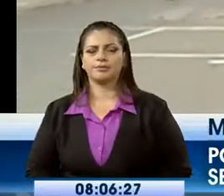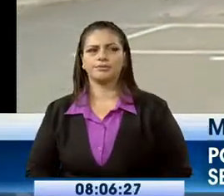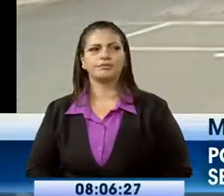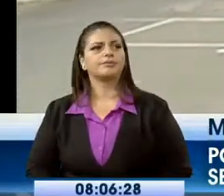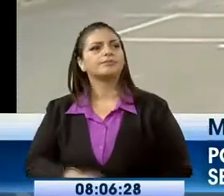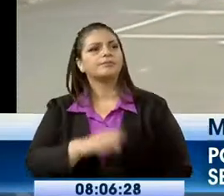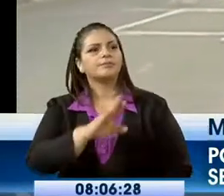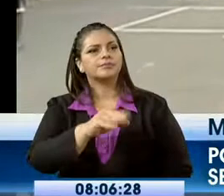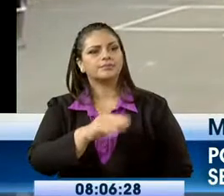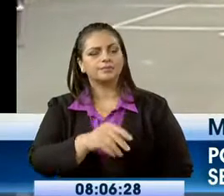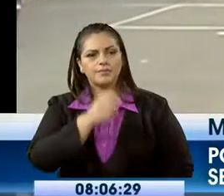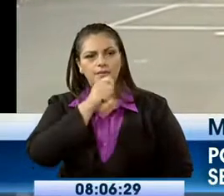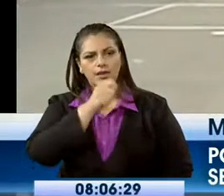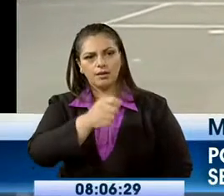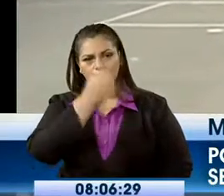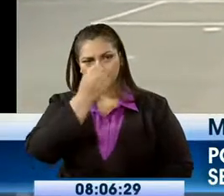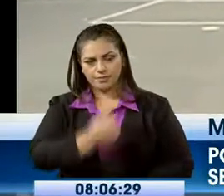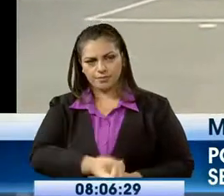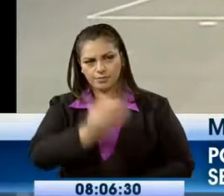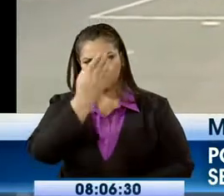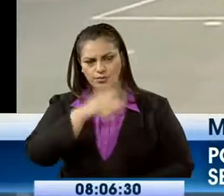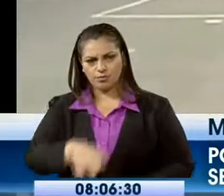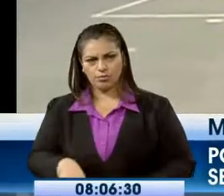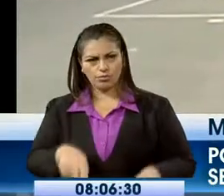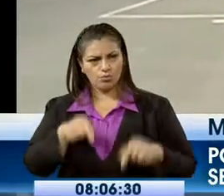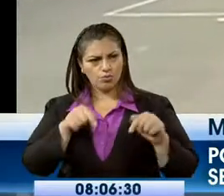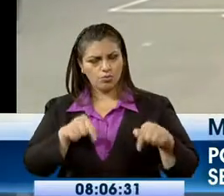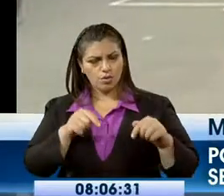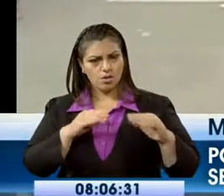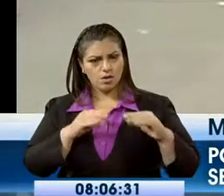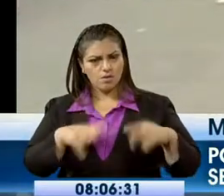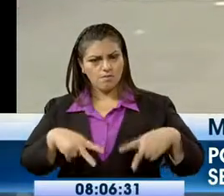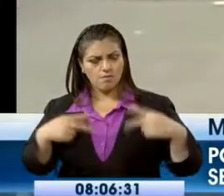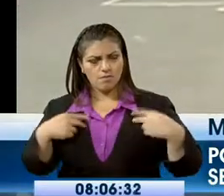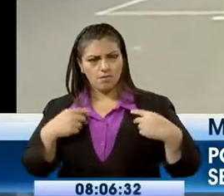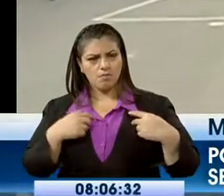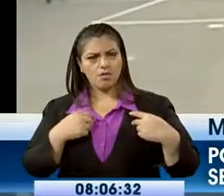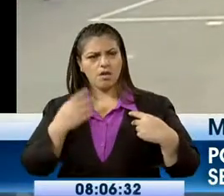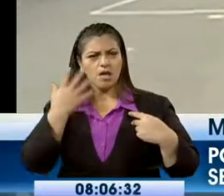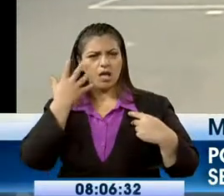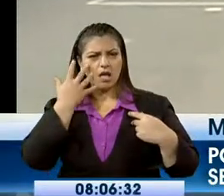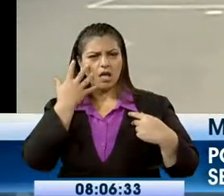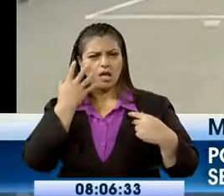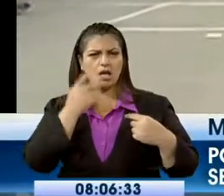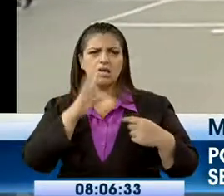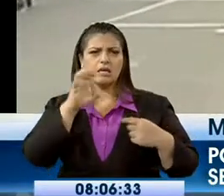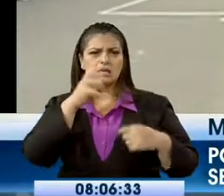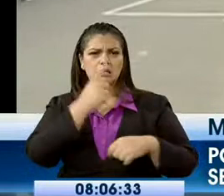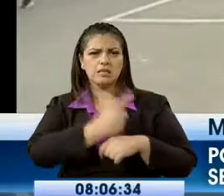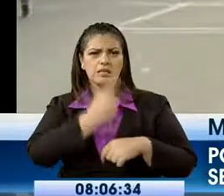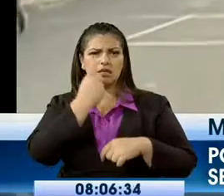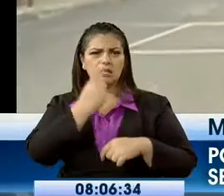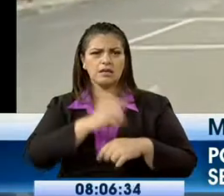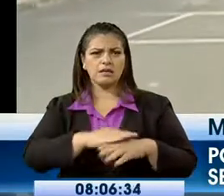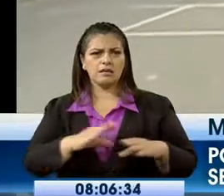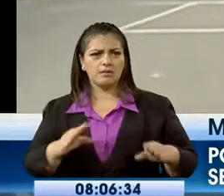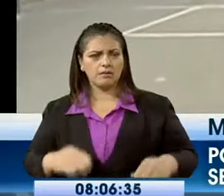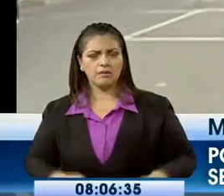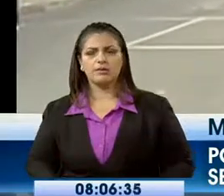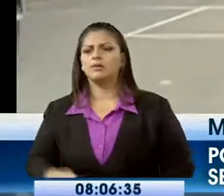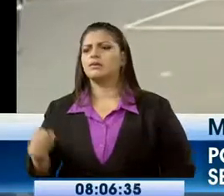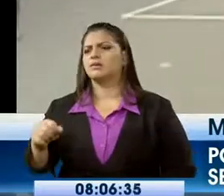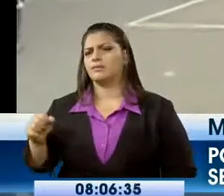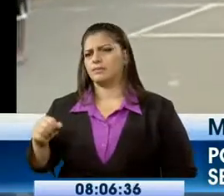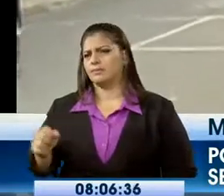o sea, usted tiene poco tiempo viviendo aquí. ¿Ha escuchado de robos, de problemas, de situaciones adversas? Una señora ahí adelantito, una